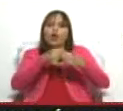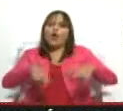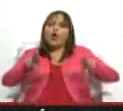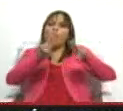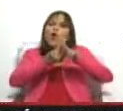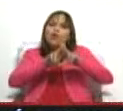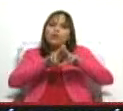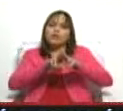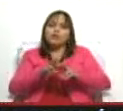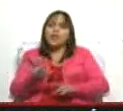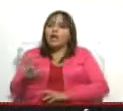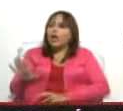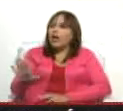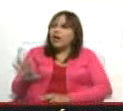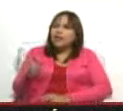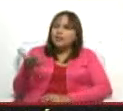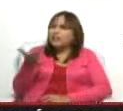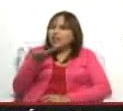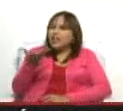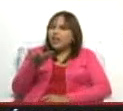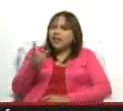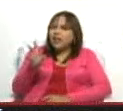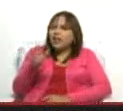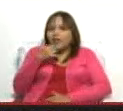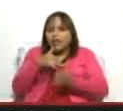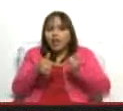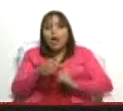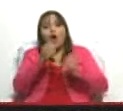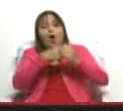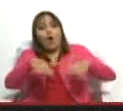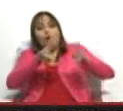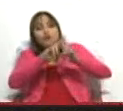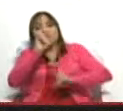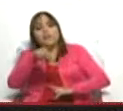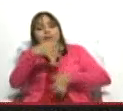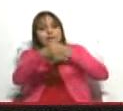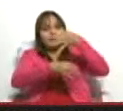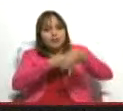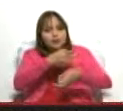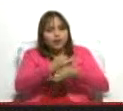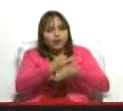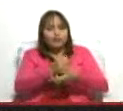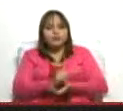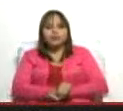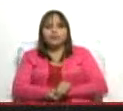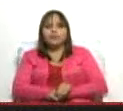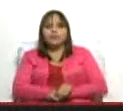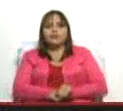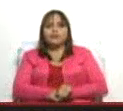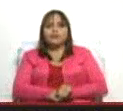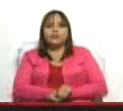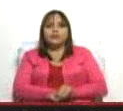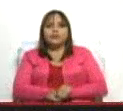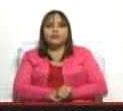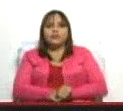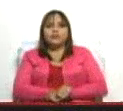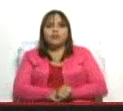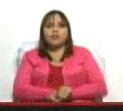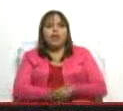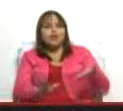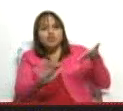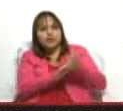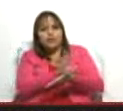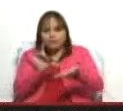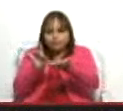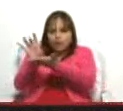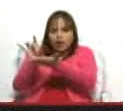ese... ¿La qué? La ONU. Ajá. Se pronunció también e indicó con respecto a la salida de